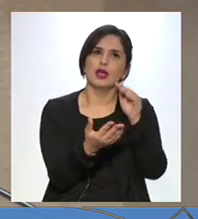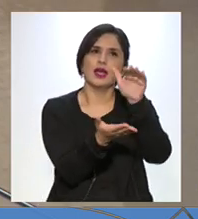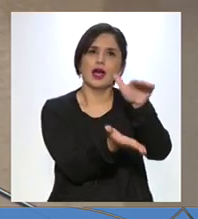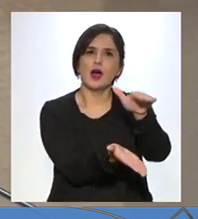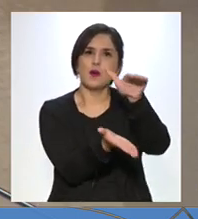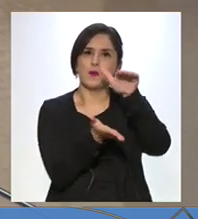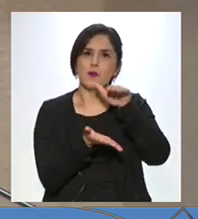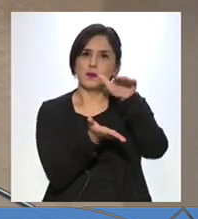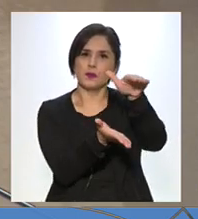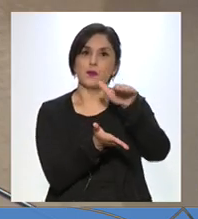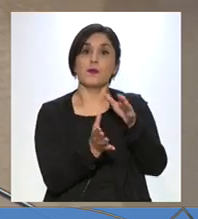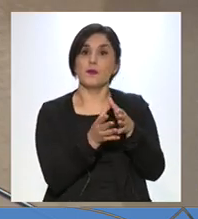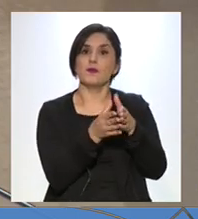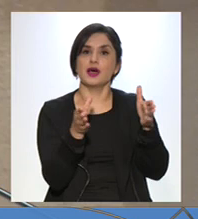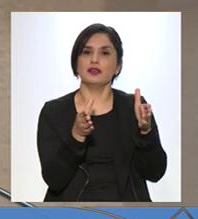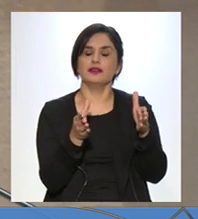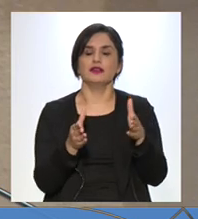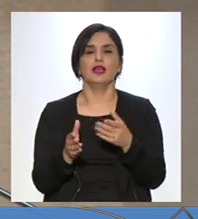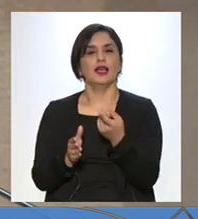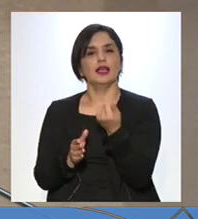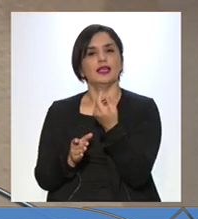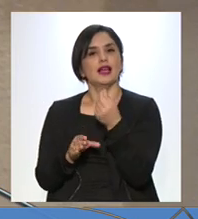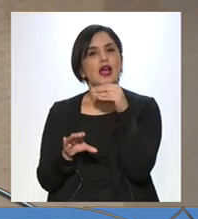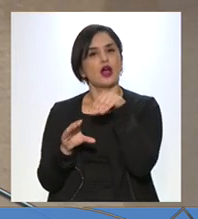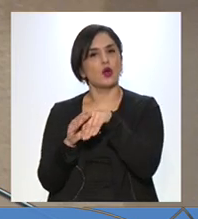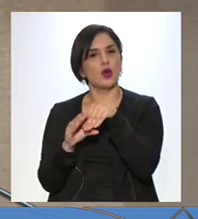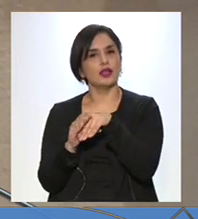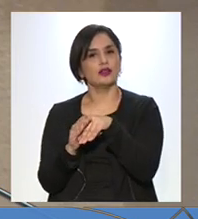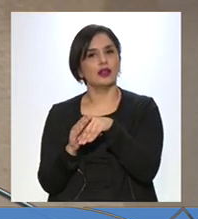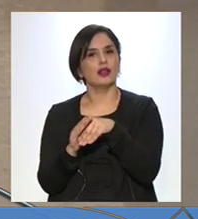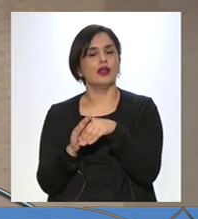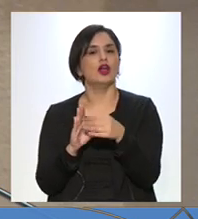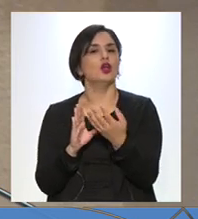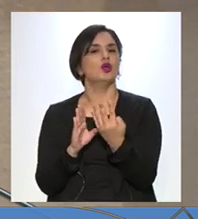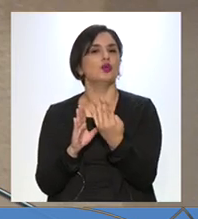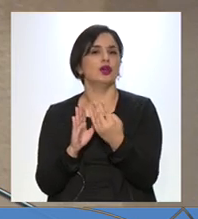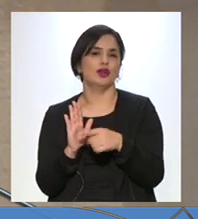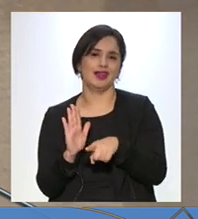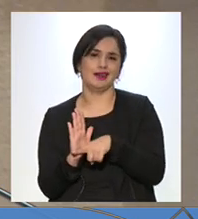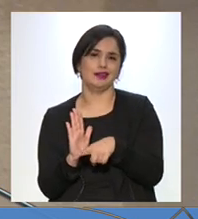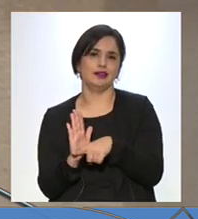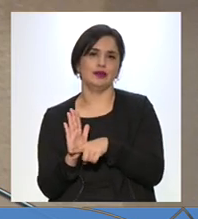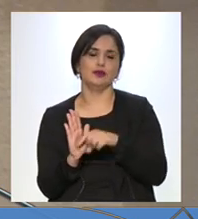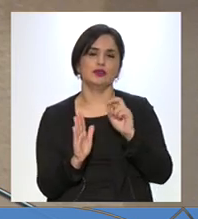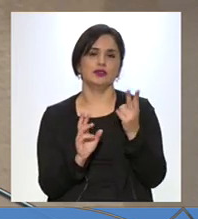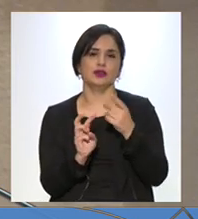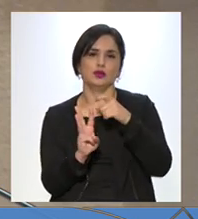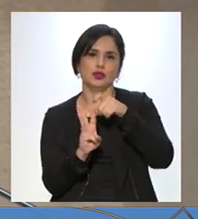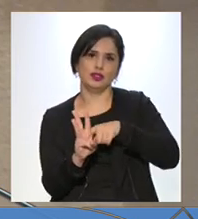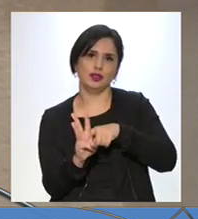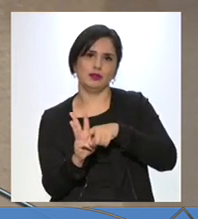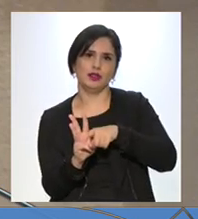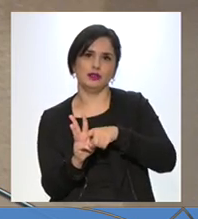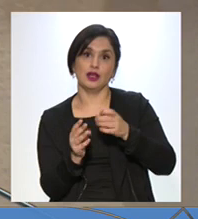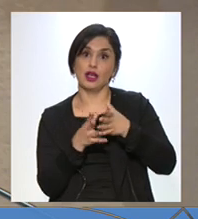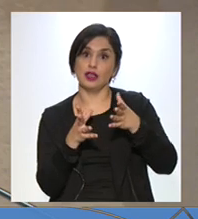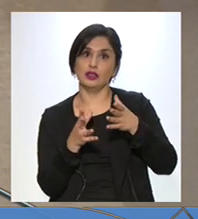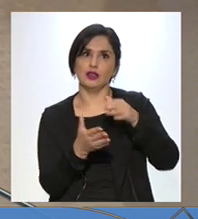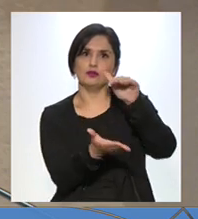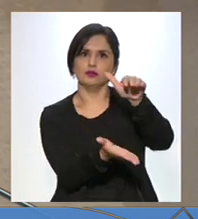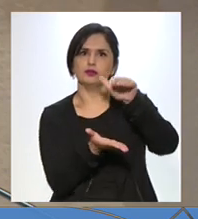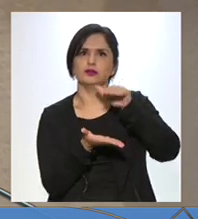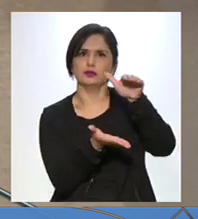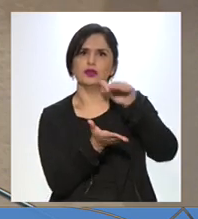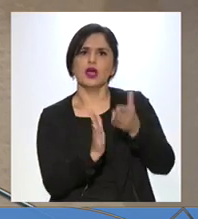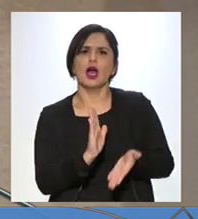importaciones y en que la cuenta corriente volviera a mostrar un saldo negativo. Durante el segundo trimestre, el volumen de las importaciones de bienes subió